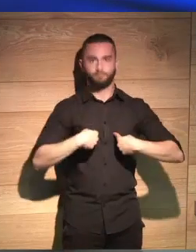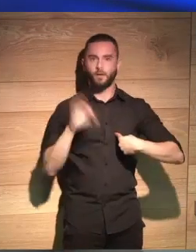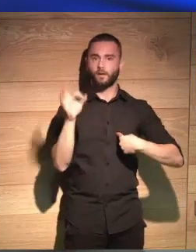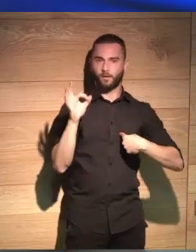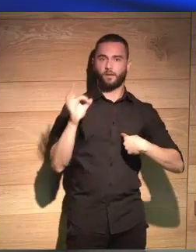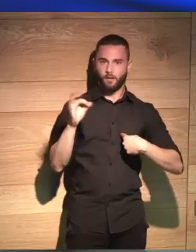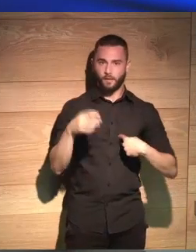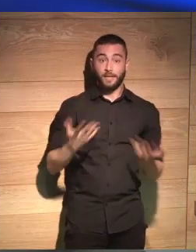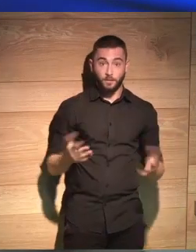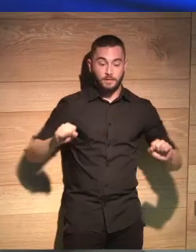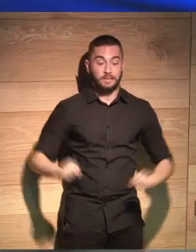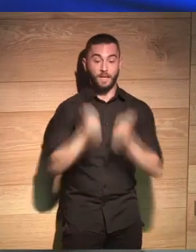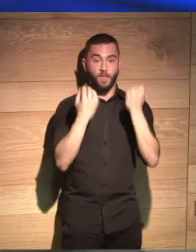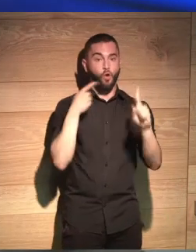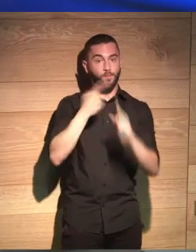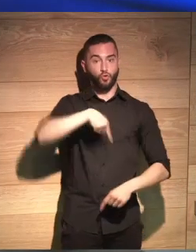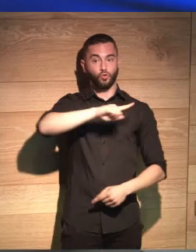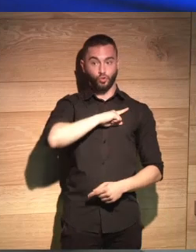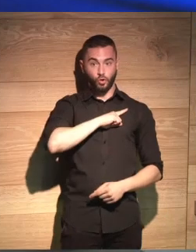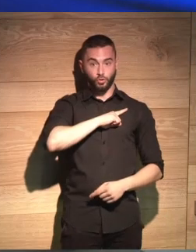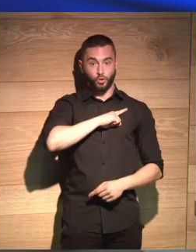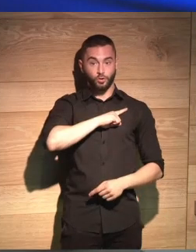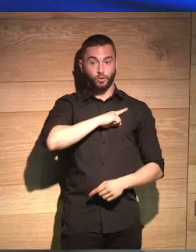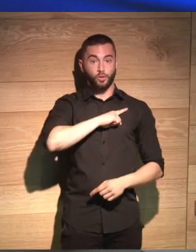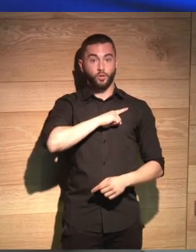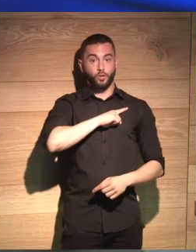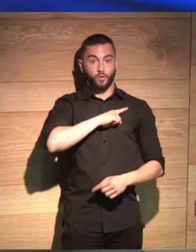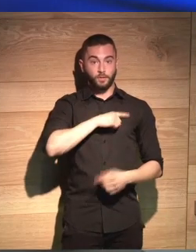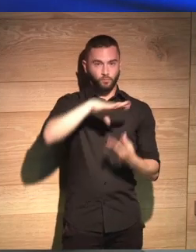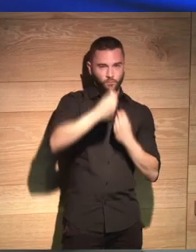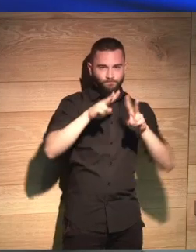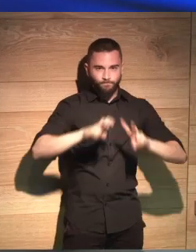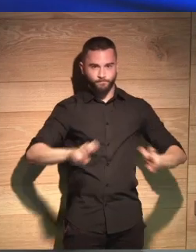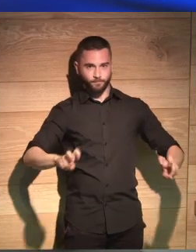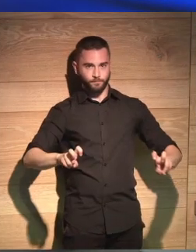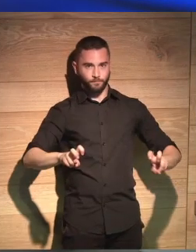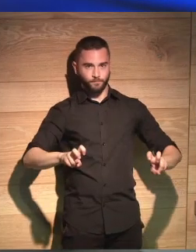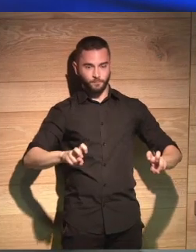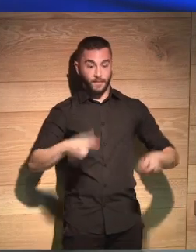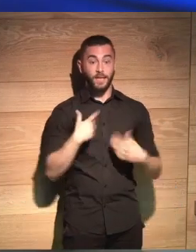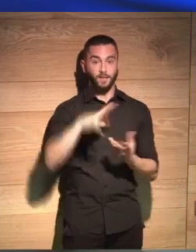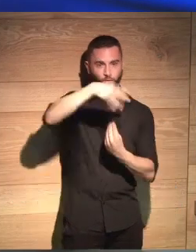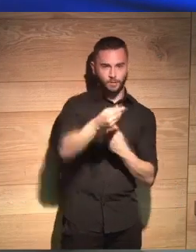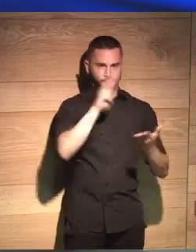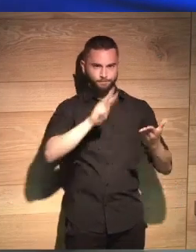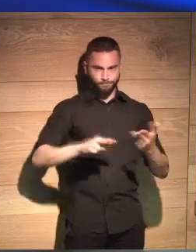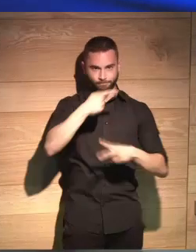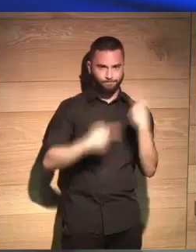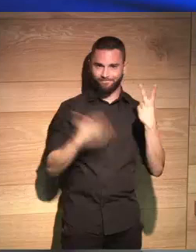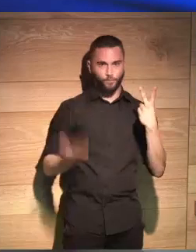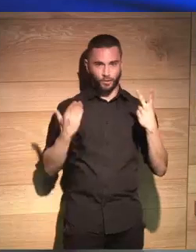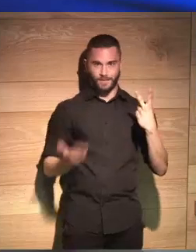todos nosotros, sea que optemos por ser tanto documentalistas como documentólogos.